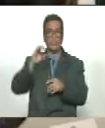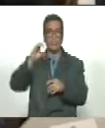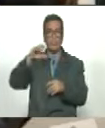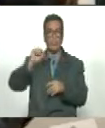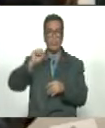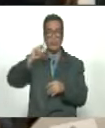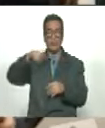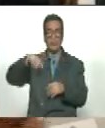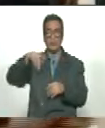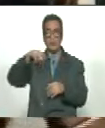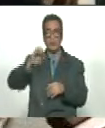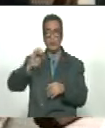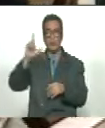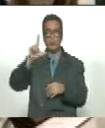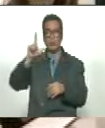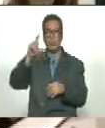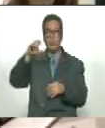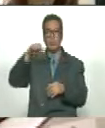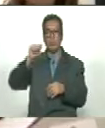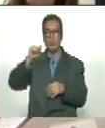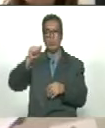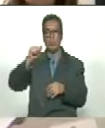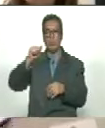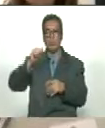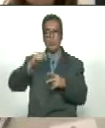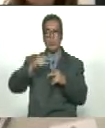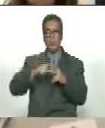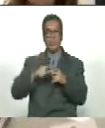Mateo es